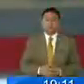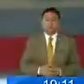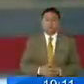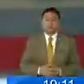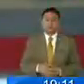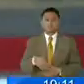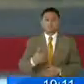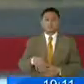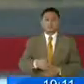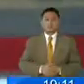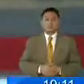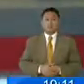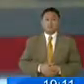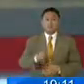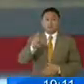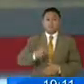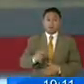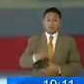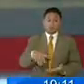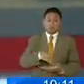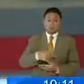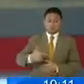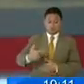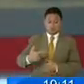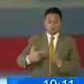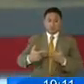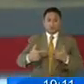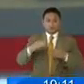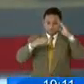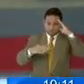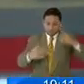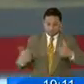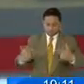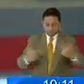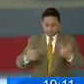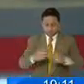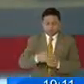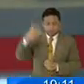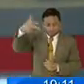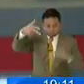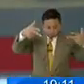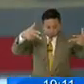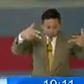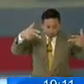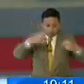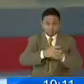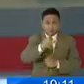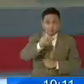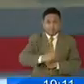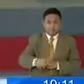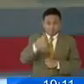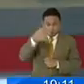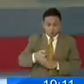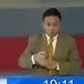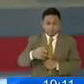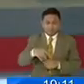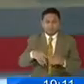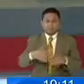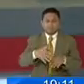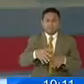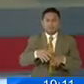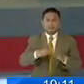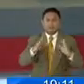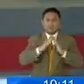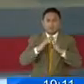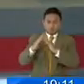Una balacera entre presuntos delincuentes y policías fue grabada por cámaras de seguridad. Los sospechosos fueron captados cuando salían de una